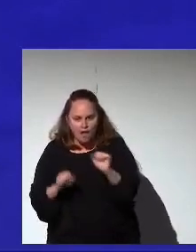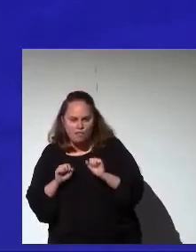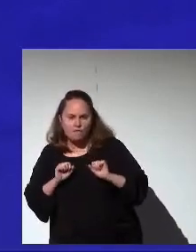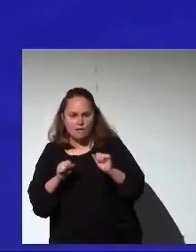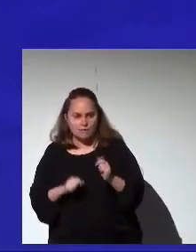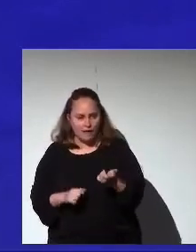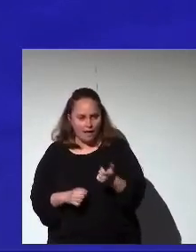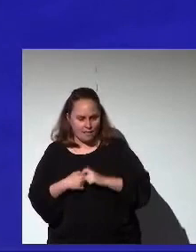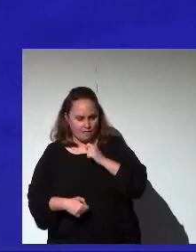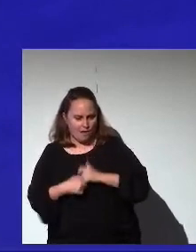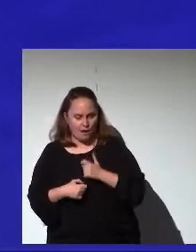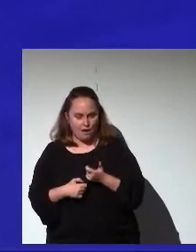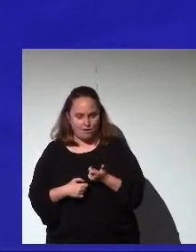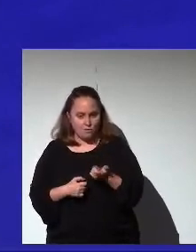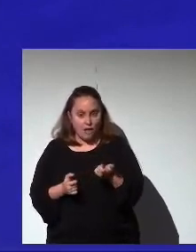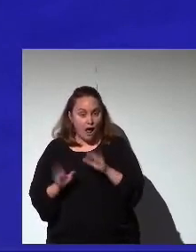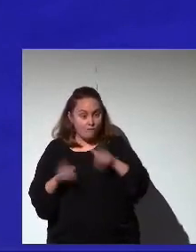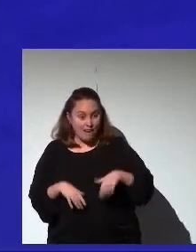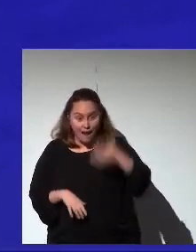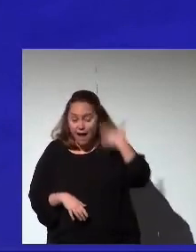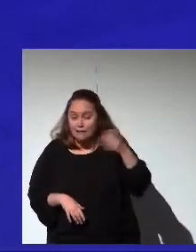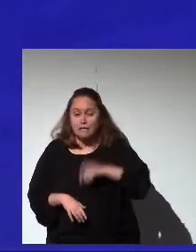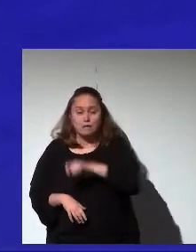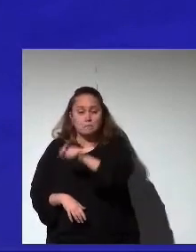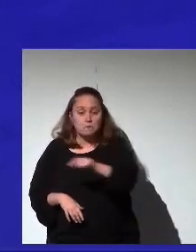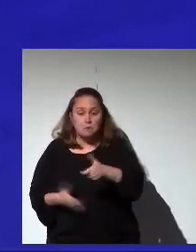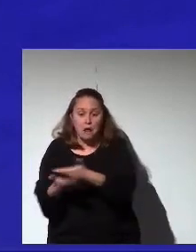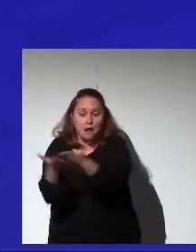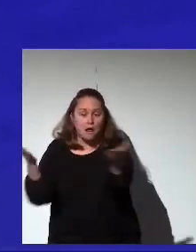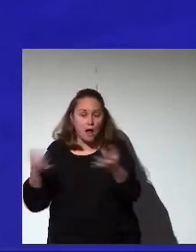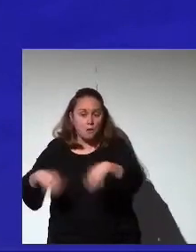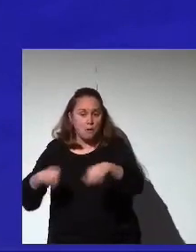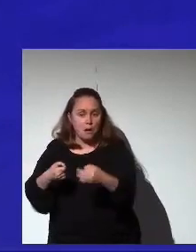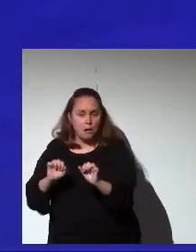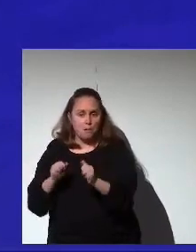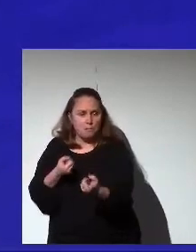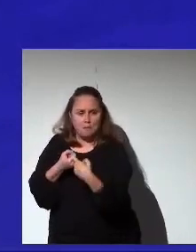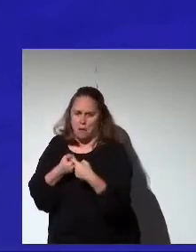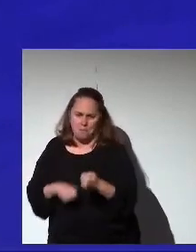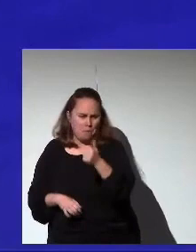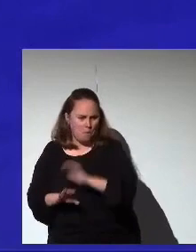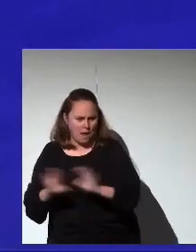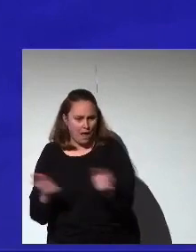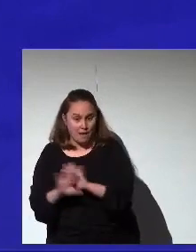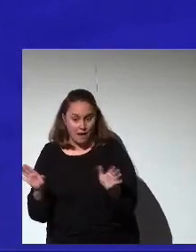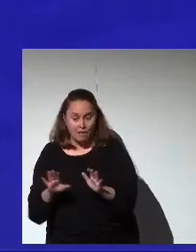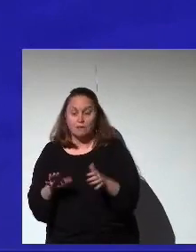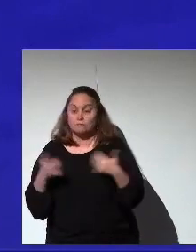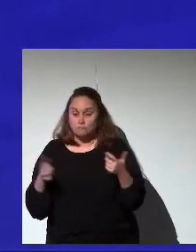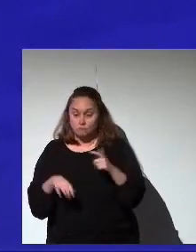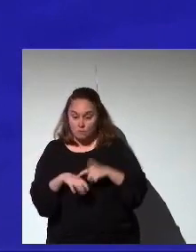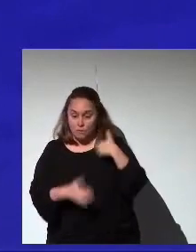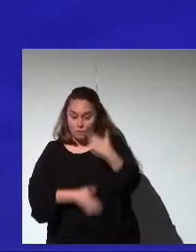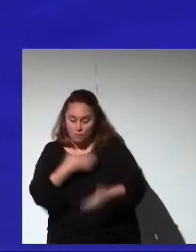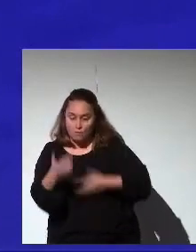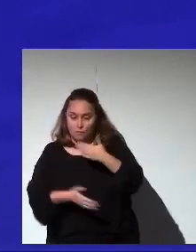estaba siempre de lado. Poco a poco, inclusive llegó a estar una época, por ejemplo, en un paso intermedio, la protección civil llegó a estar en la Dirección General de la